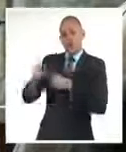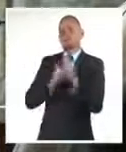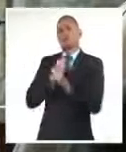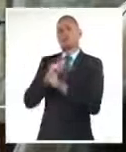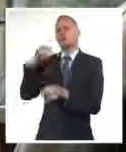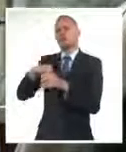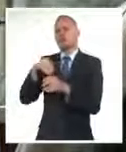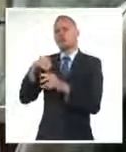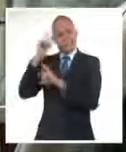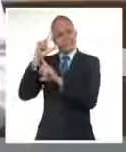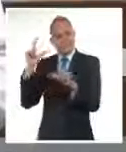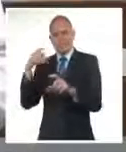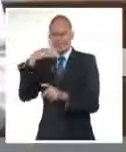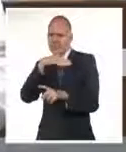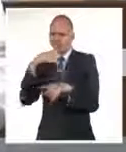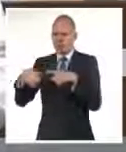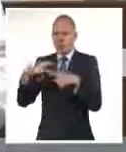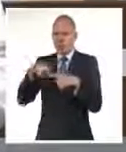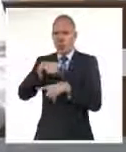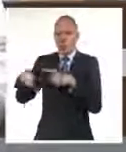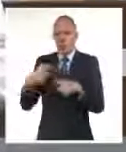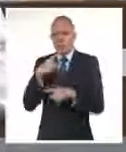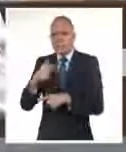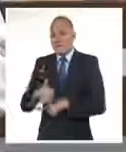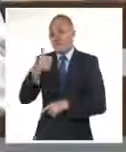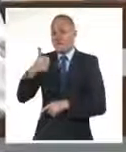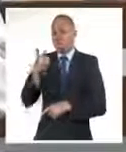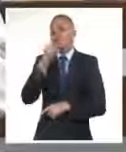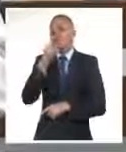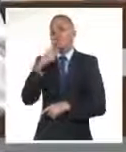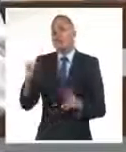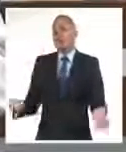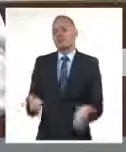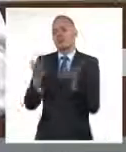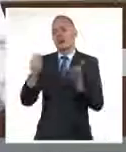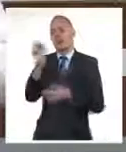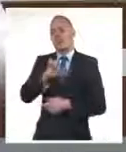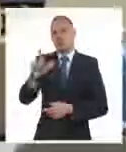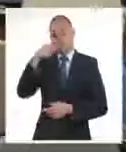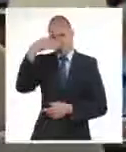innovación tecnológica como vía más directa para el desarrollo socioeconómico